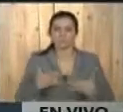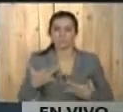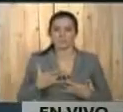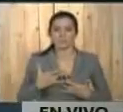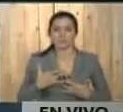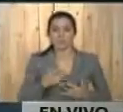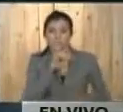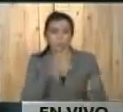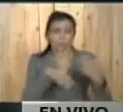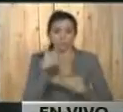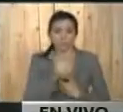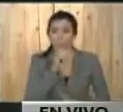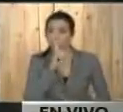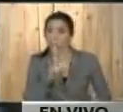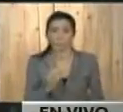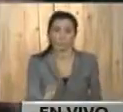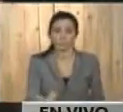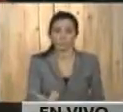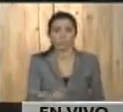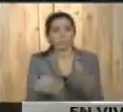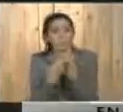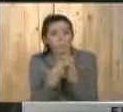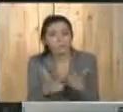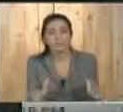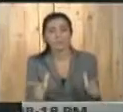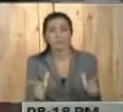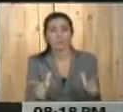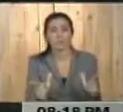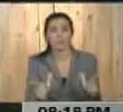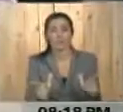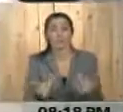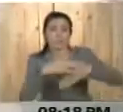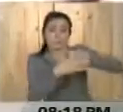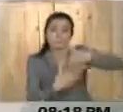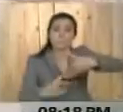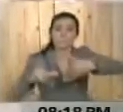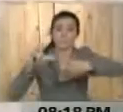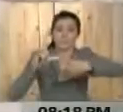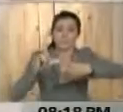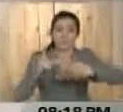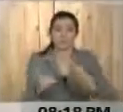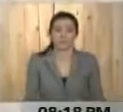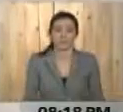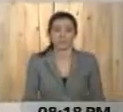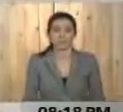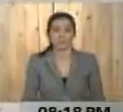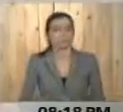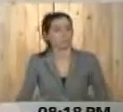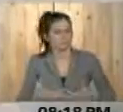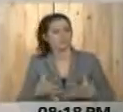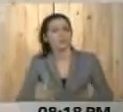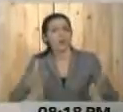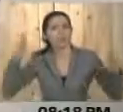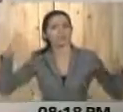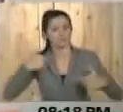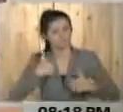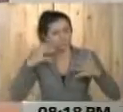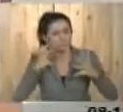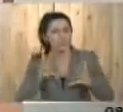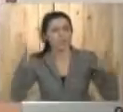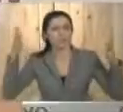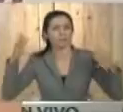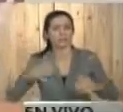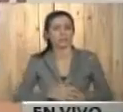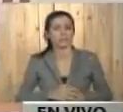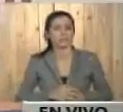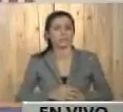un proyecto para la libertad de nuestro nuevo mundo. Fui grande entre los grandes,